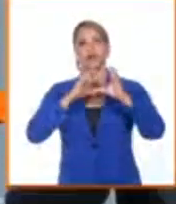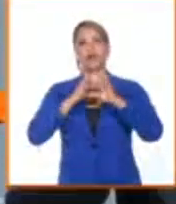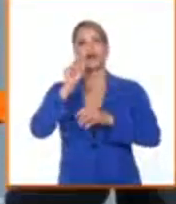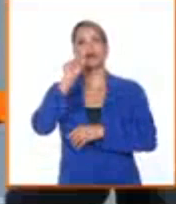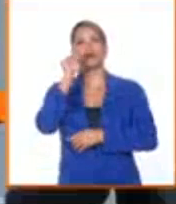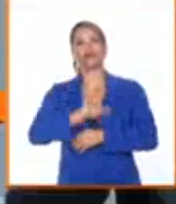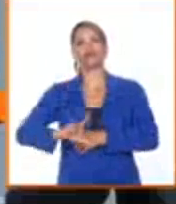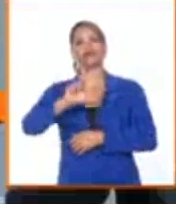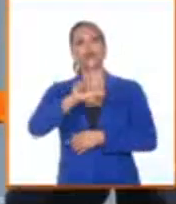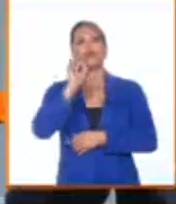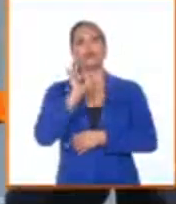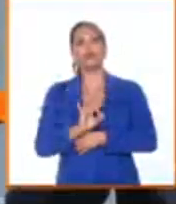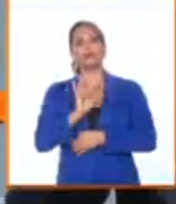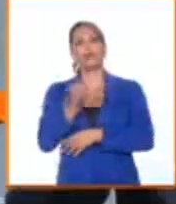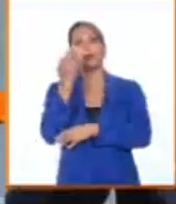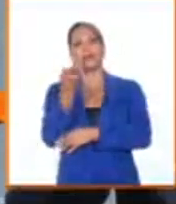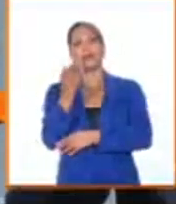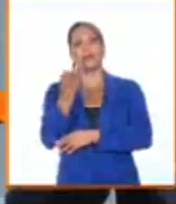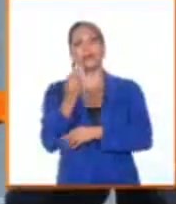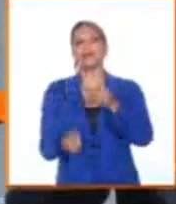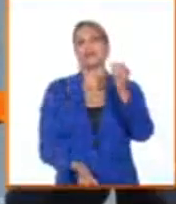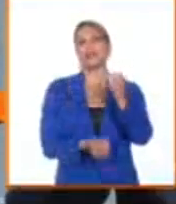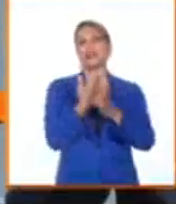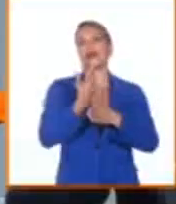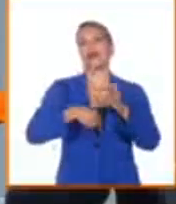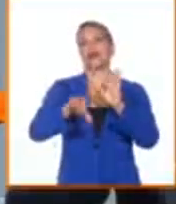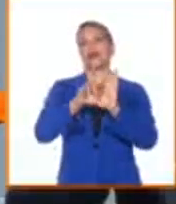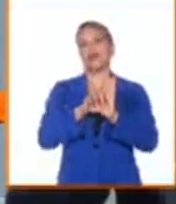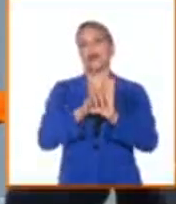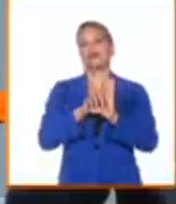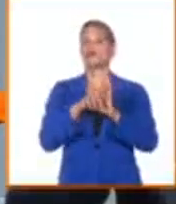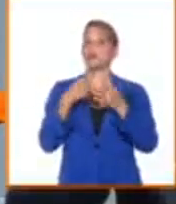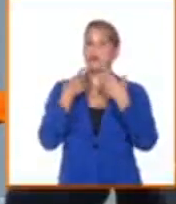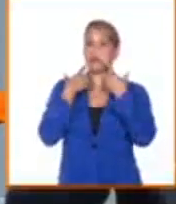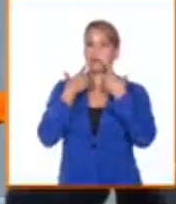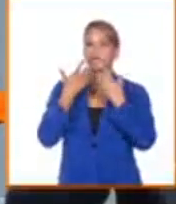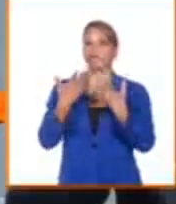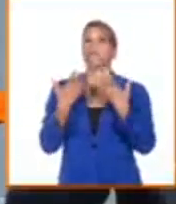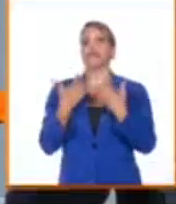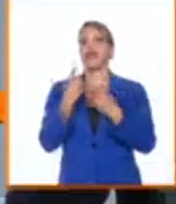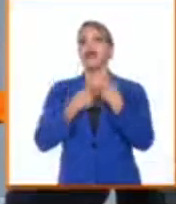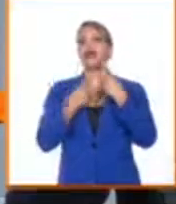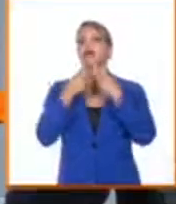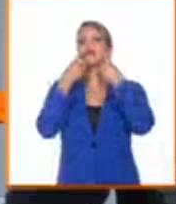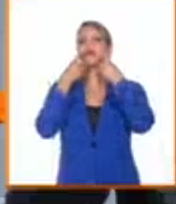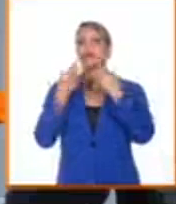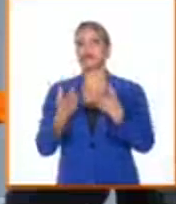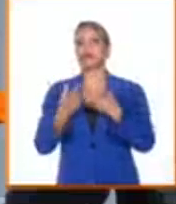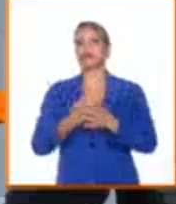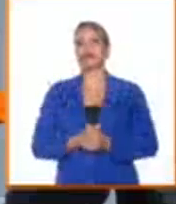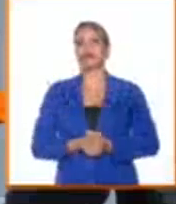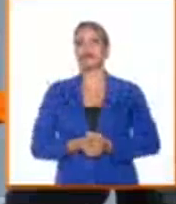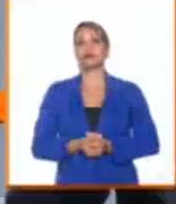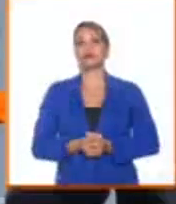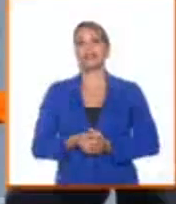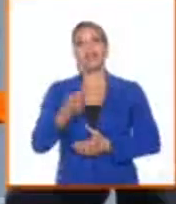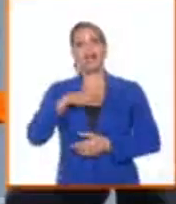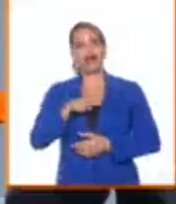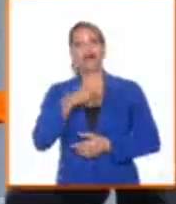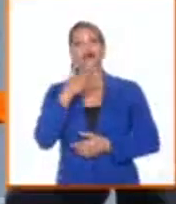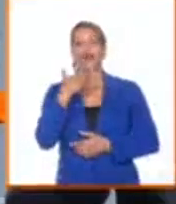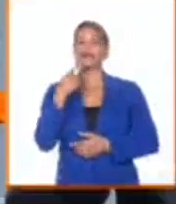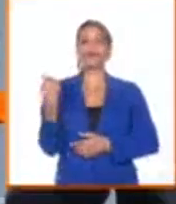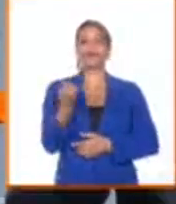en la organización y en general entre todos los comunicadores del país hay un ambiente de regocijo